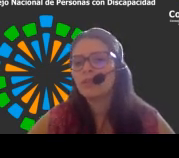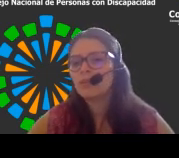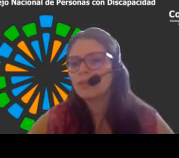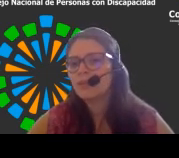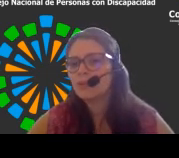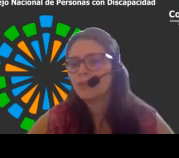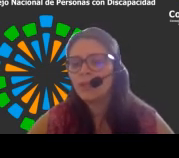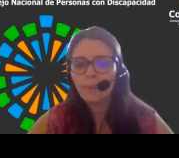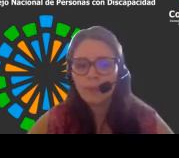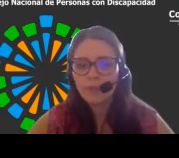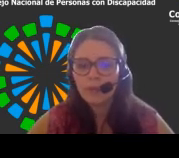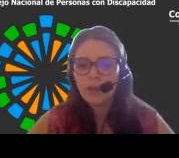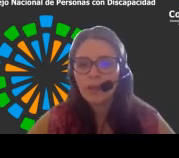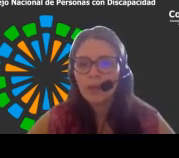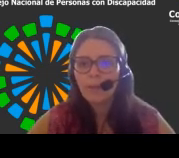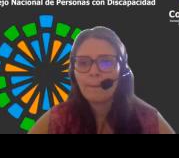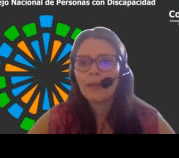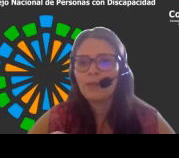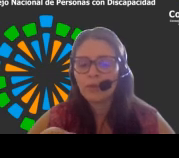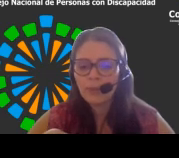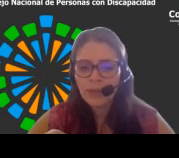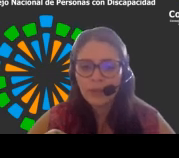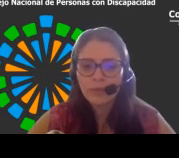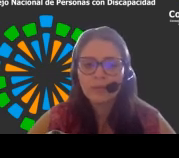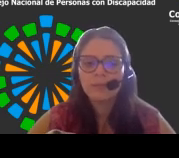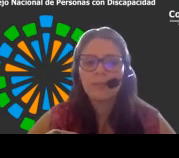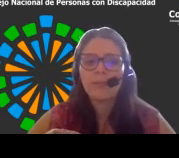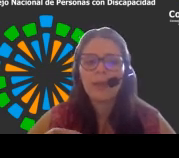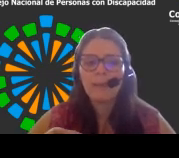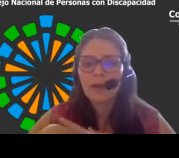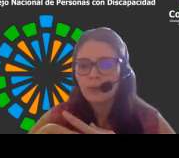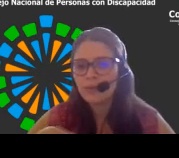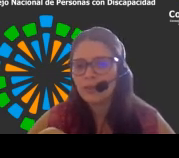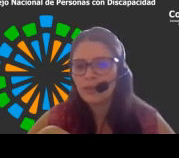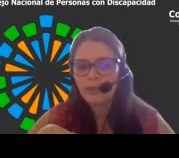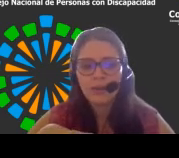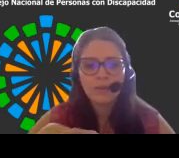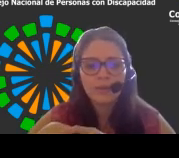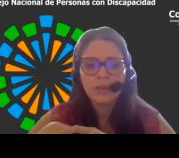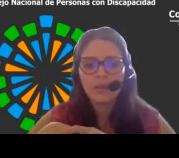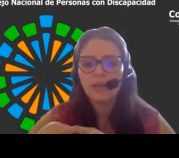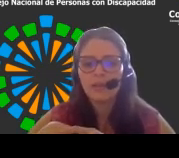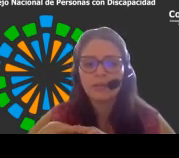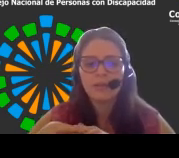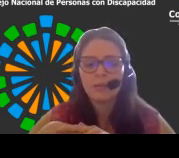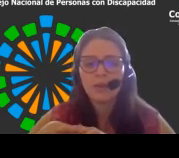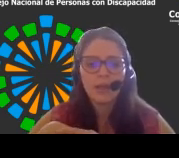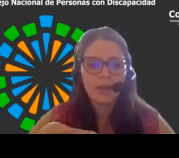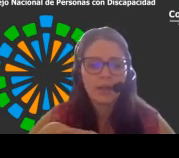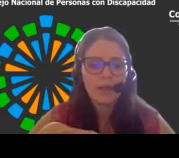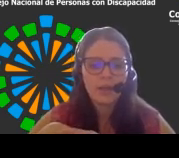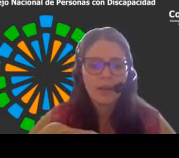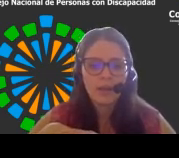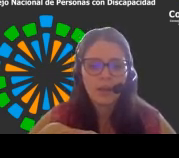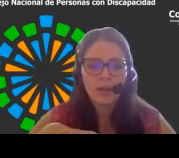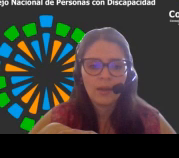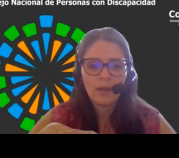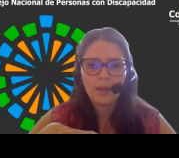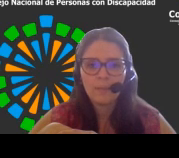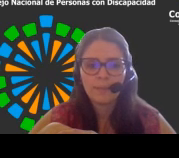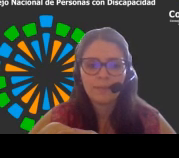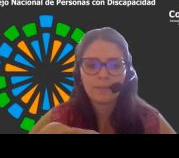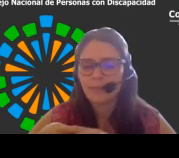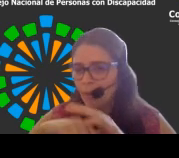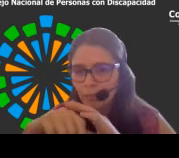dos horas de nuestro tiempo para informarnos para concientizarnos y estoy segura que